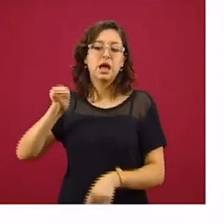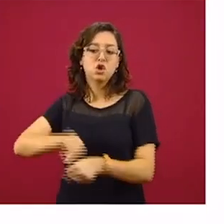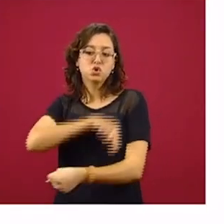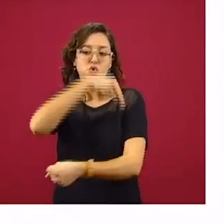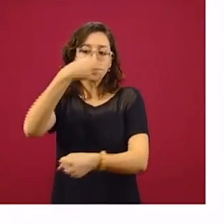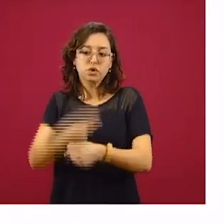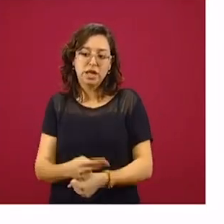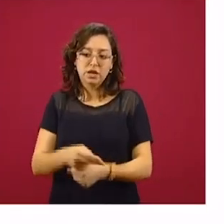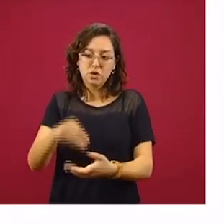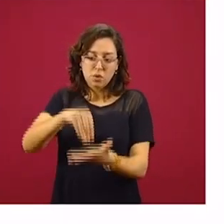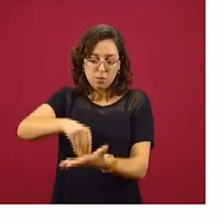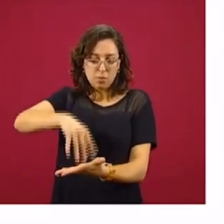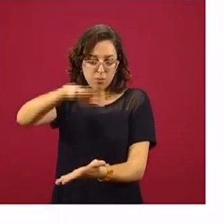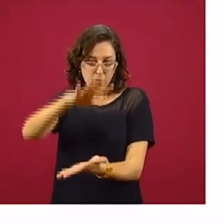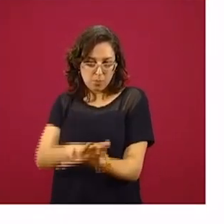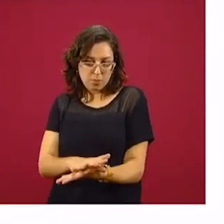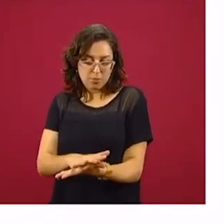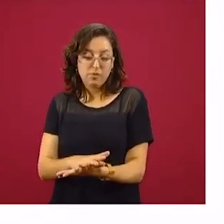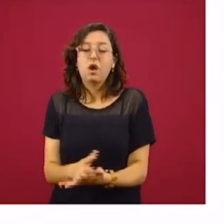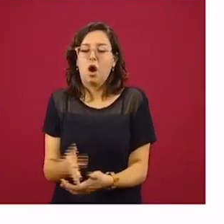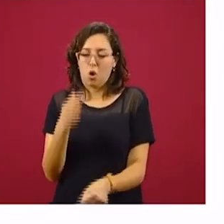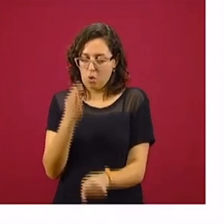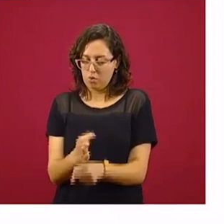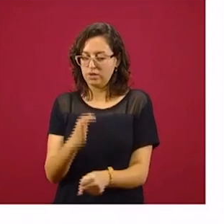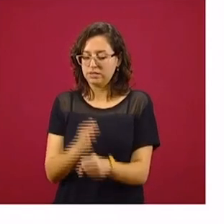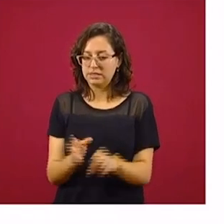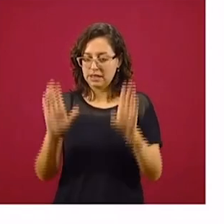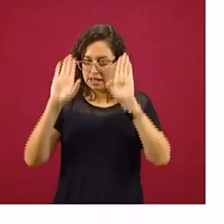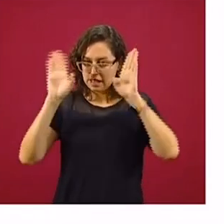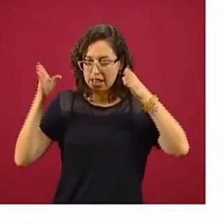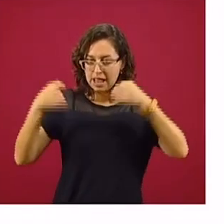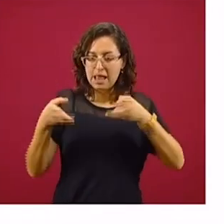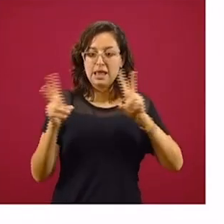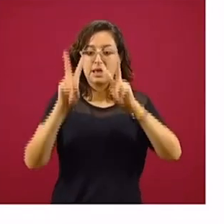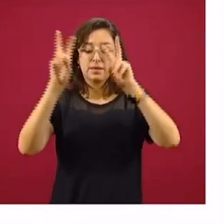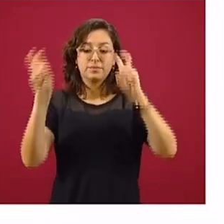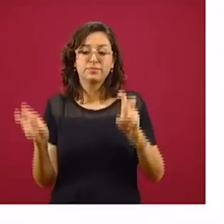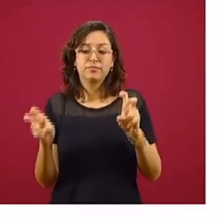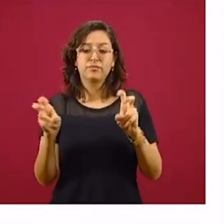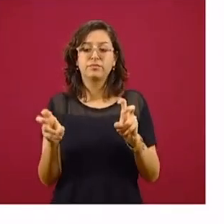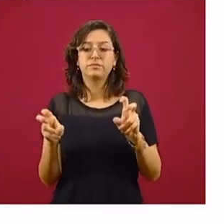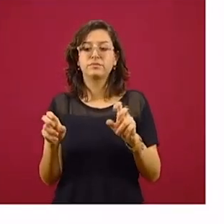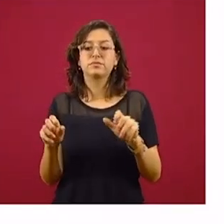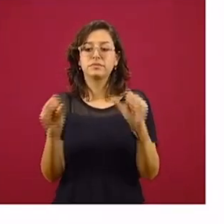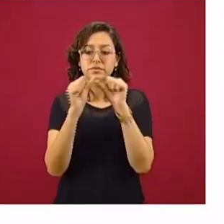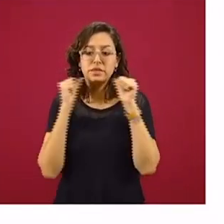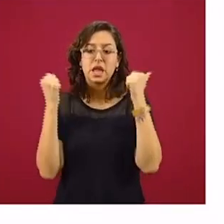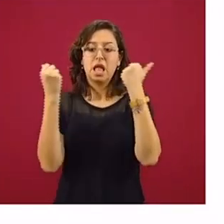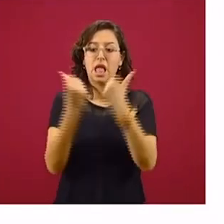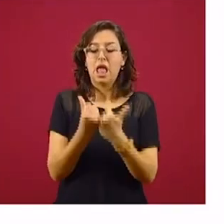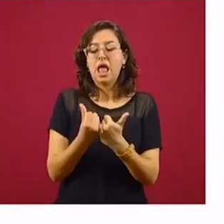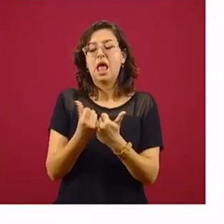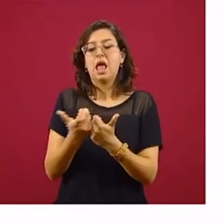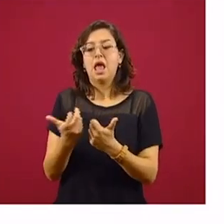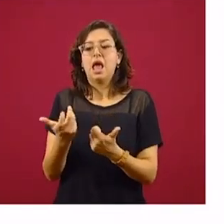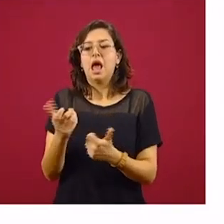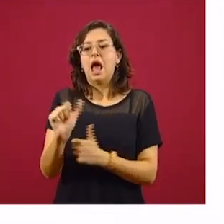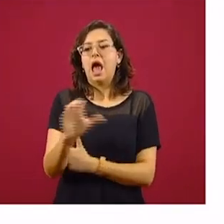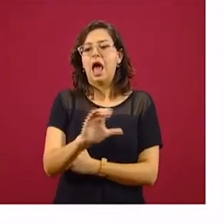nos enfocaremos a la conformación de una sociedad que se llama Sociedad por Acciones